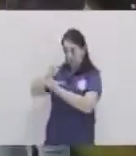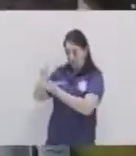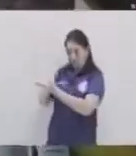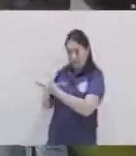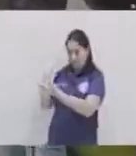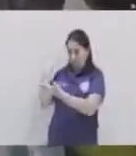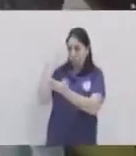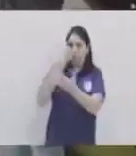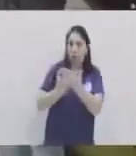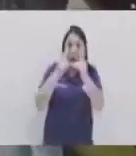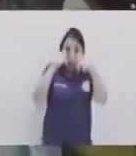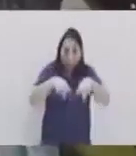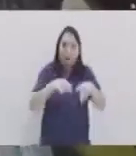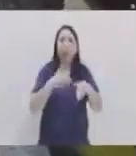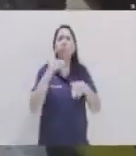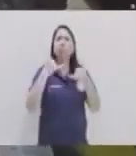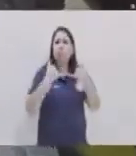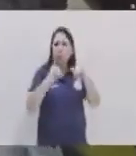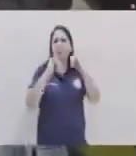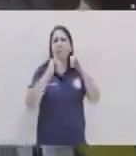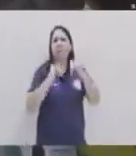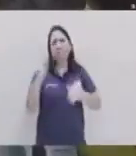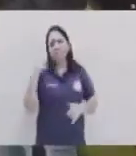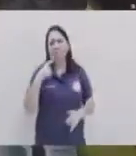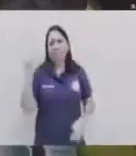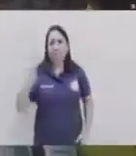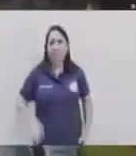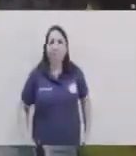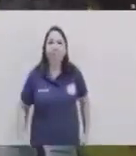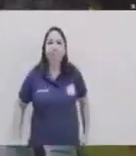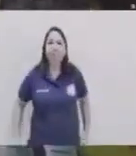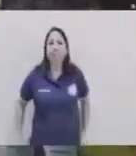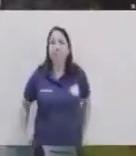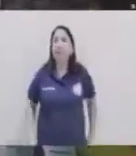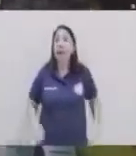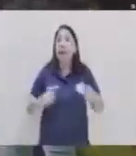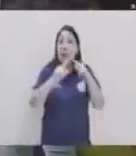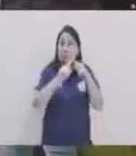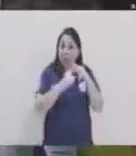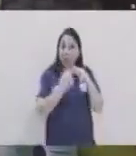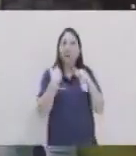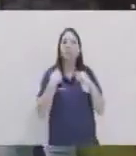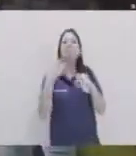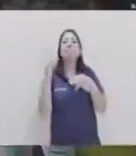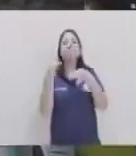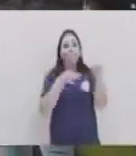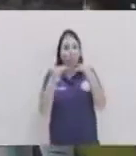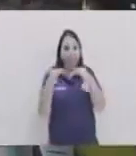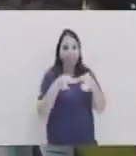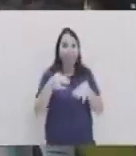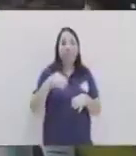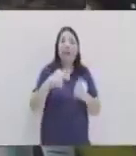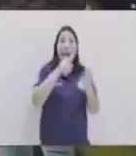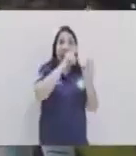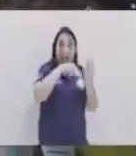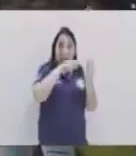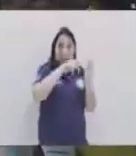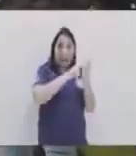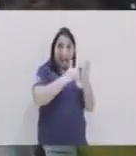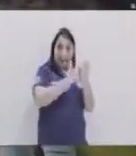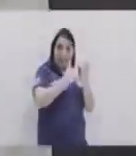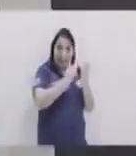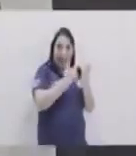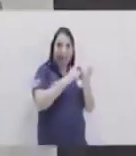también, ¿verdad? Muy bien. Entonces, para comenzar, la literatura prehispánica la vamos a enfocar a el territorio